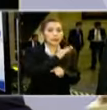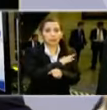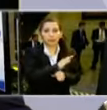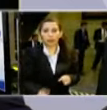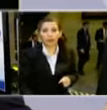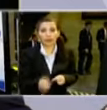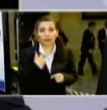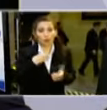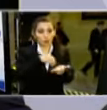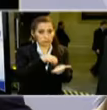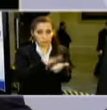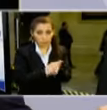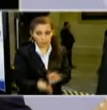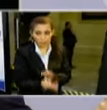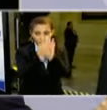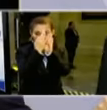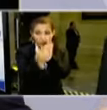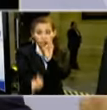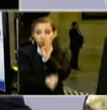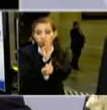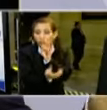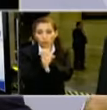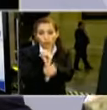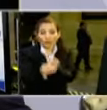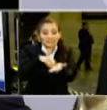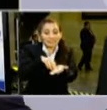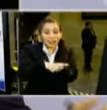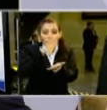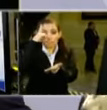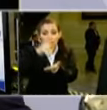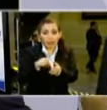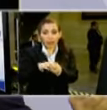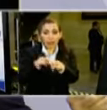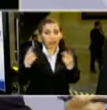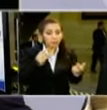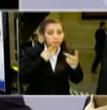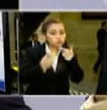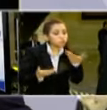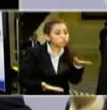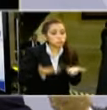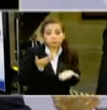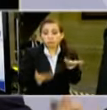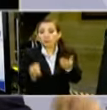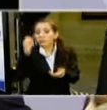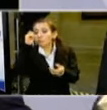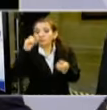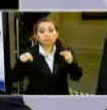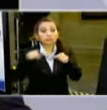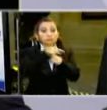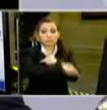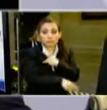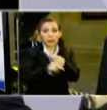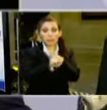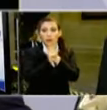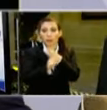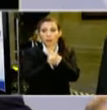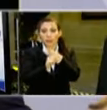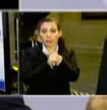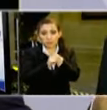no citarlos a comparecencia, citarlos a una plática, a una charla en la que se comenten tanto los problemas como